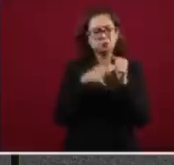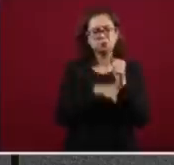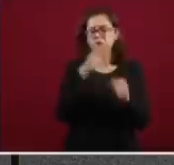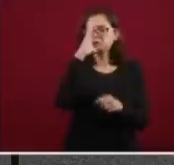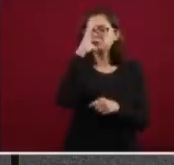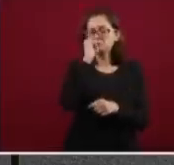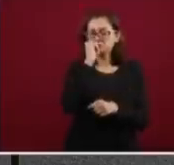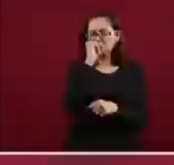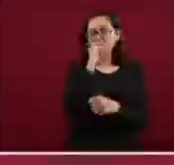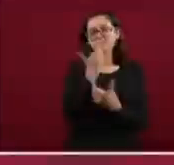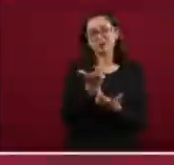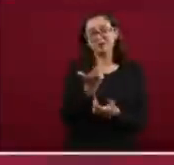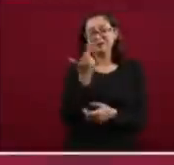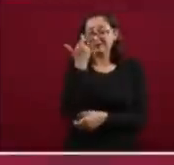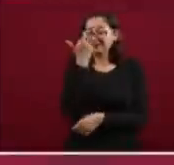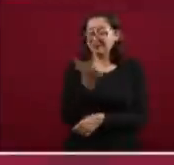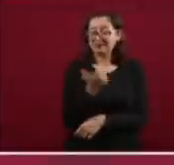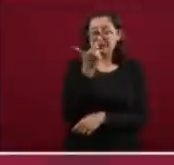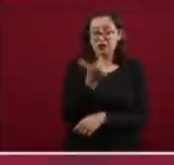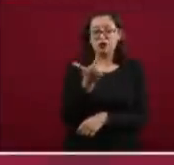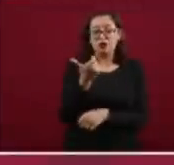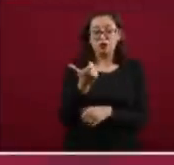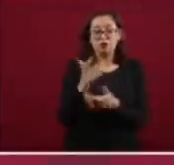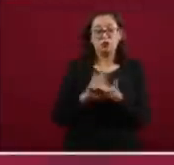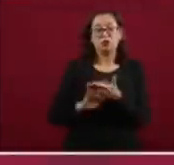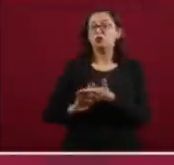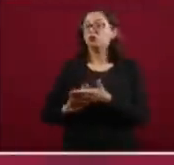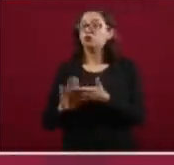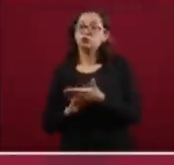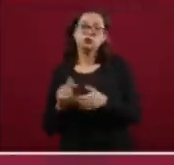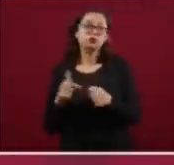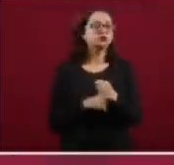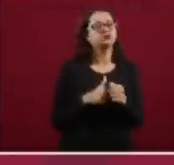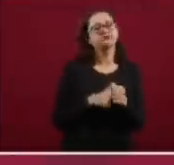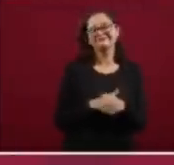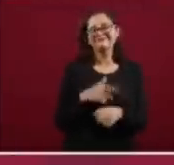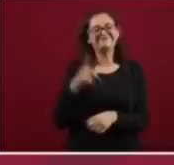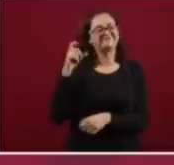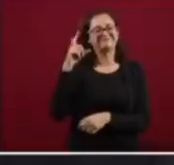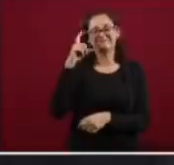y una de ellas es el dinero es difícil de ocultar